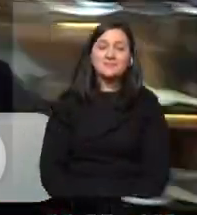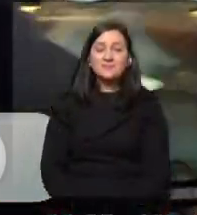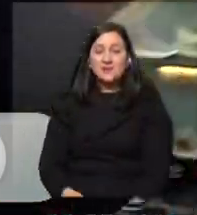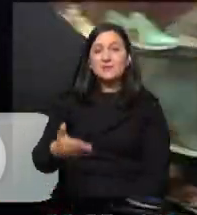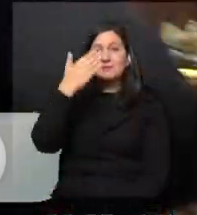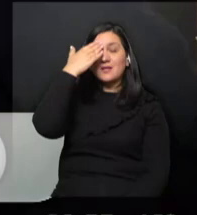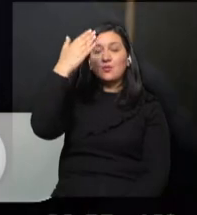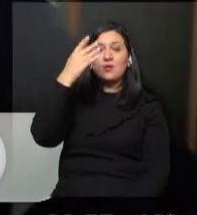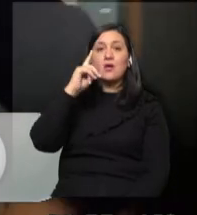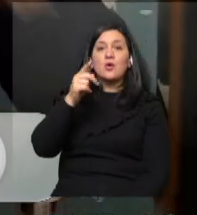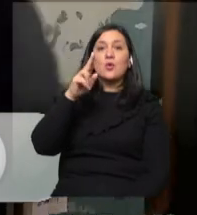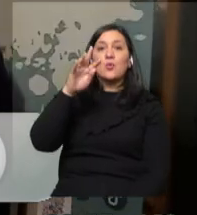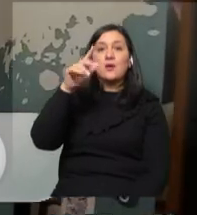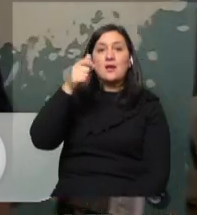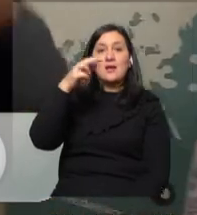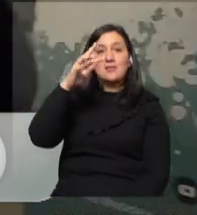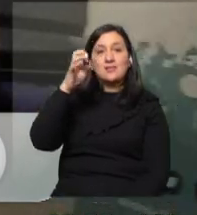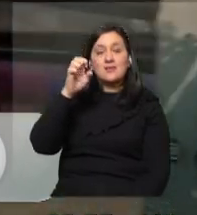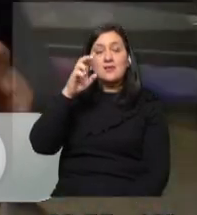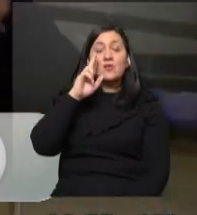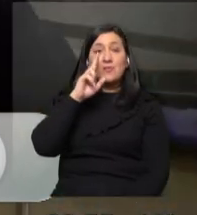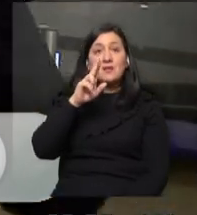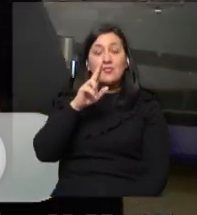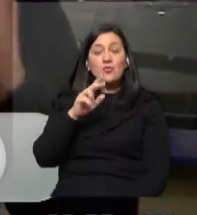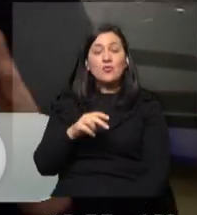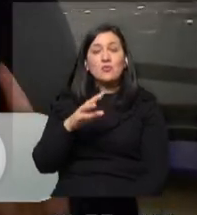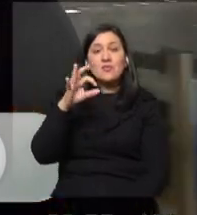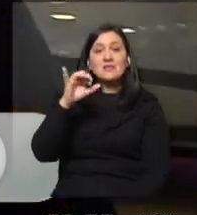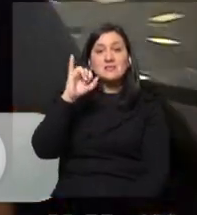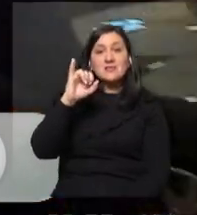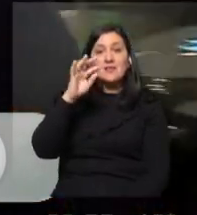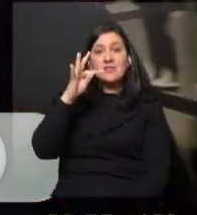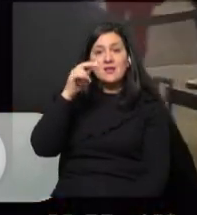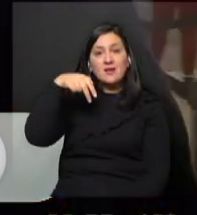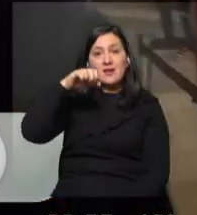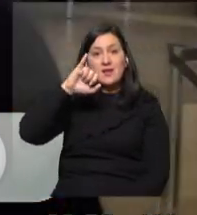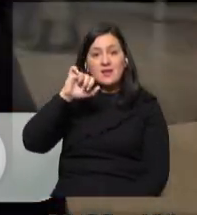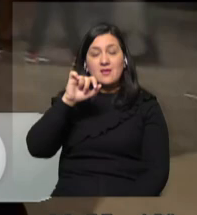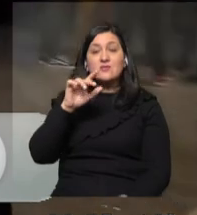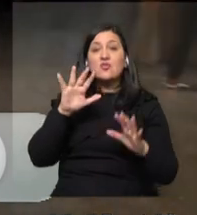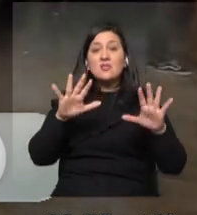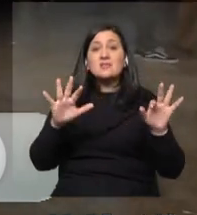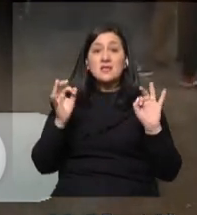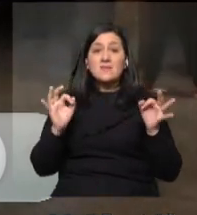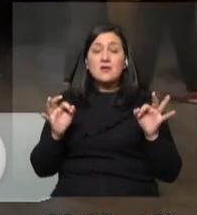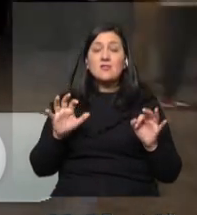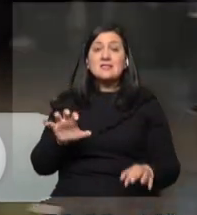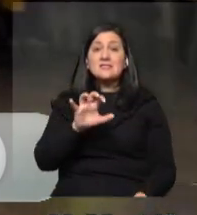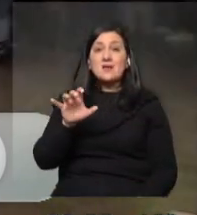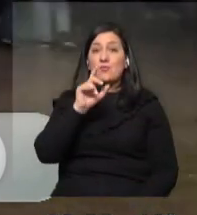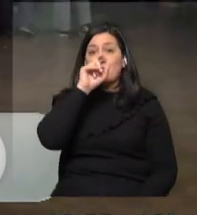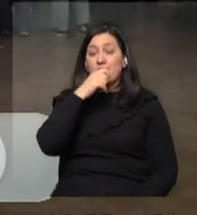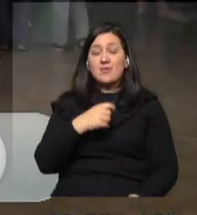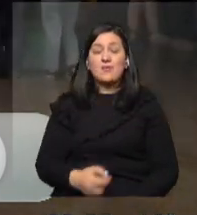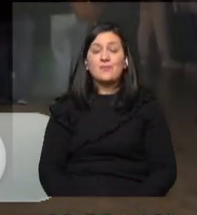saludo, Fito, a Gabriel Goulart, que nos mira desde Sydney, a toda la familia Goulart, los 10 hermanos que realmente de allí, del Cerro de Montevideo, mandamos